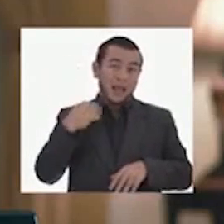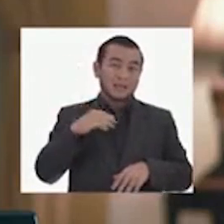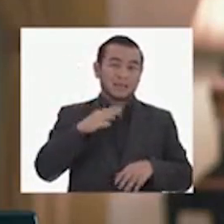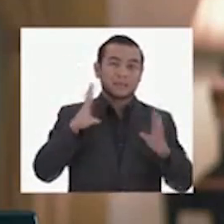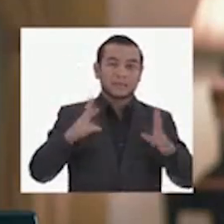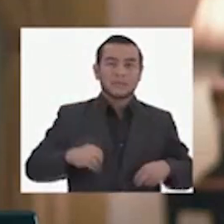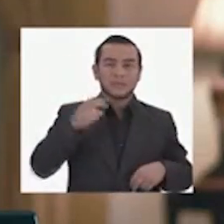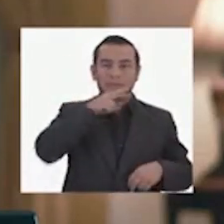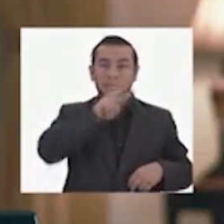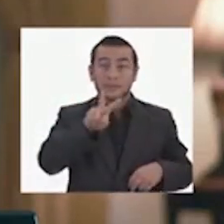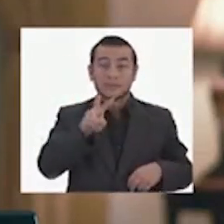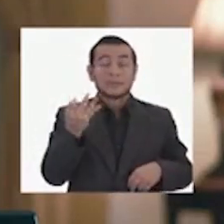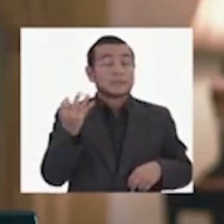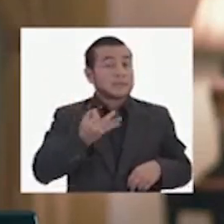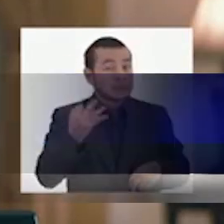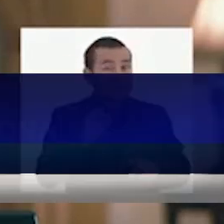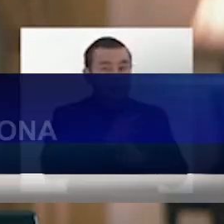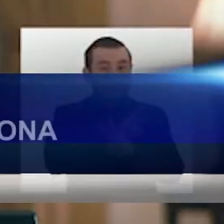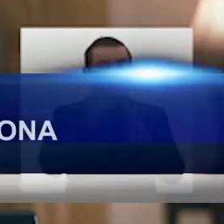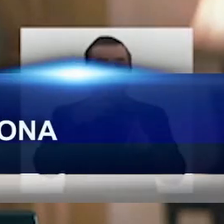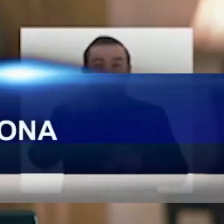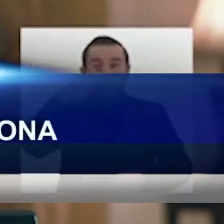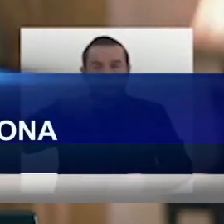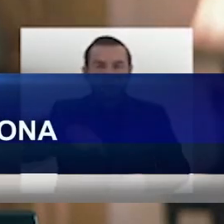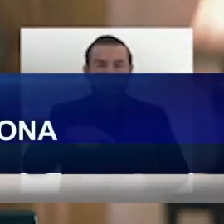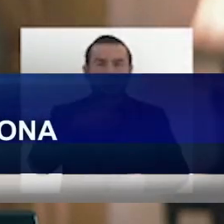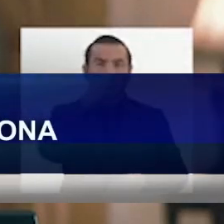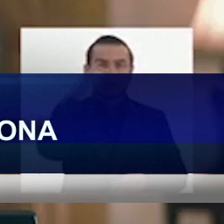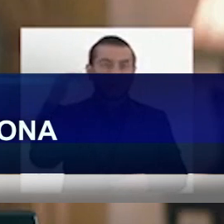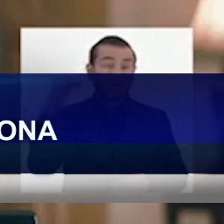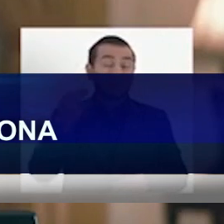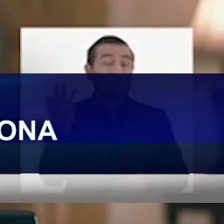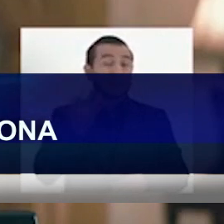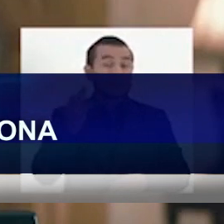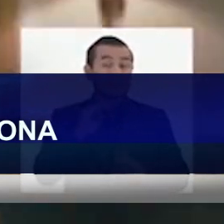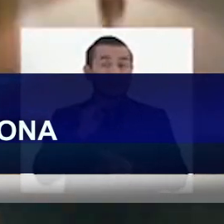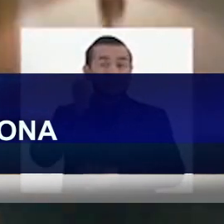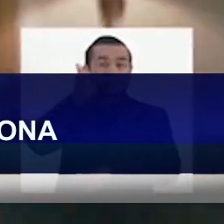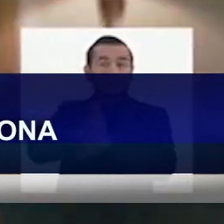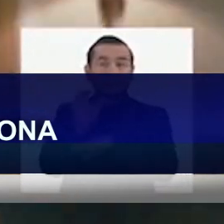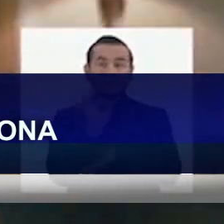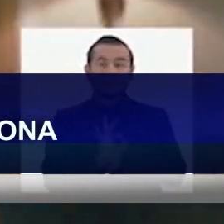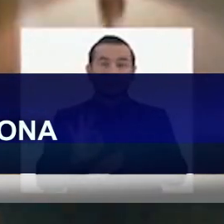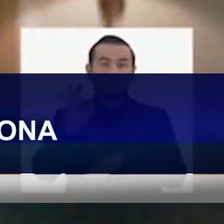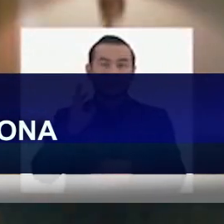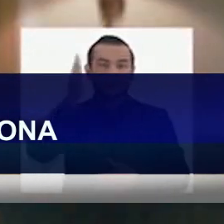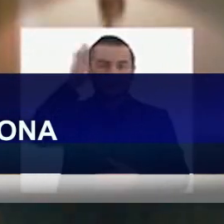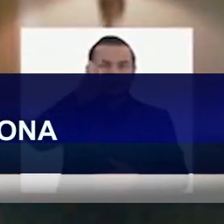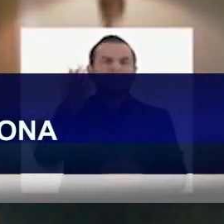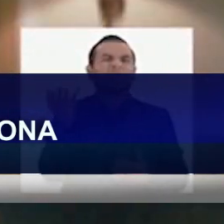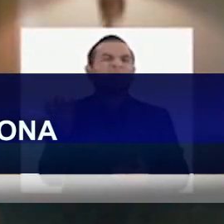de las que tendría un país donde reinara verdaderamente la paz. El presidente Nayib Bukele publicó detalles de cómo estarían destinados los